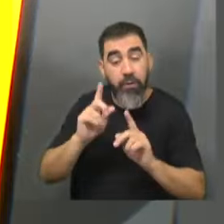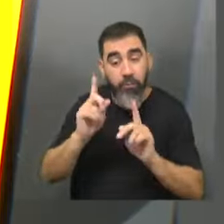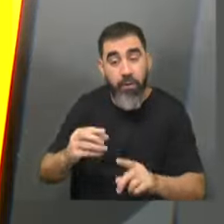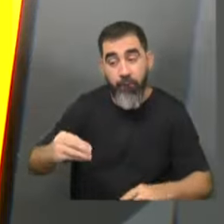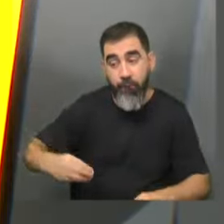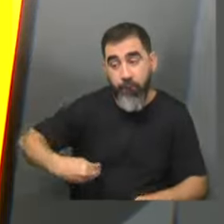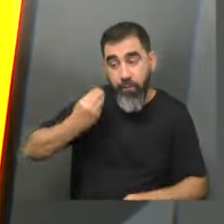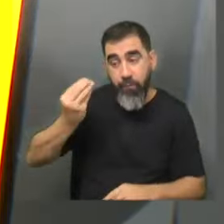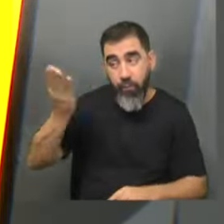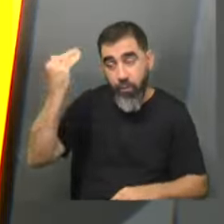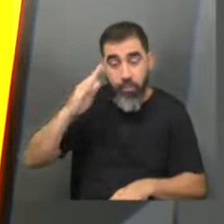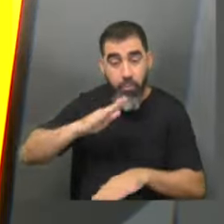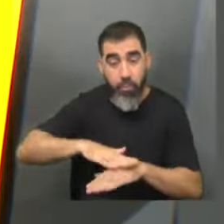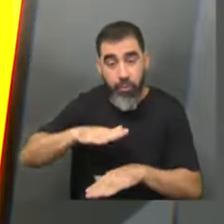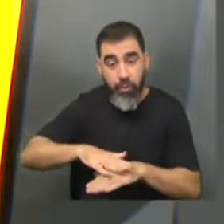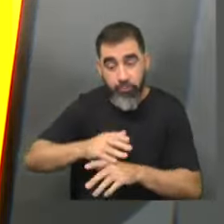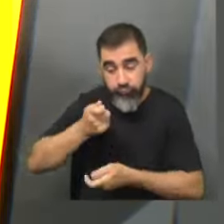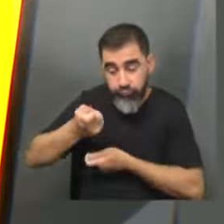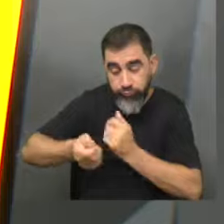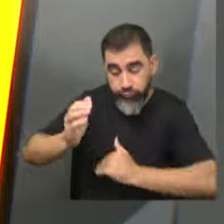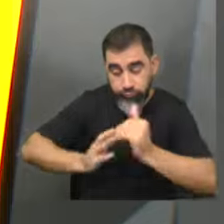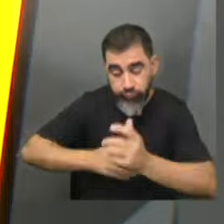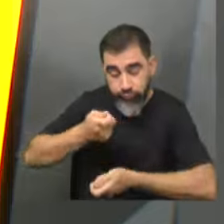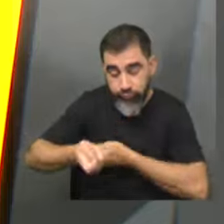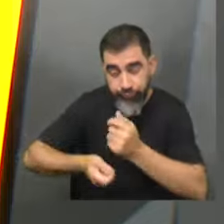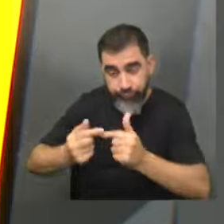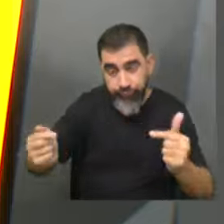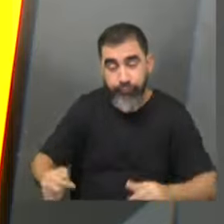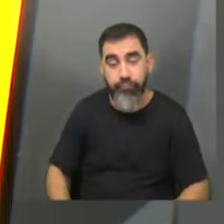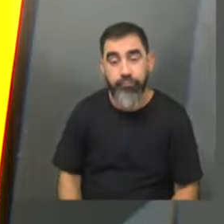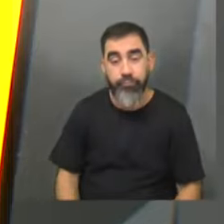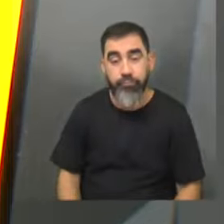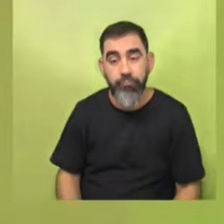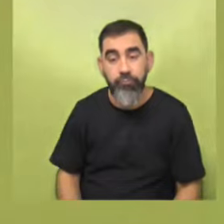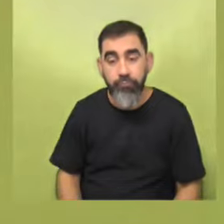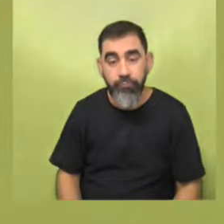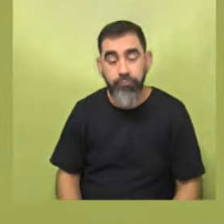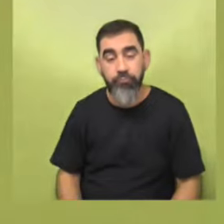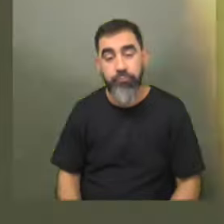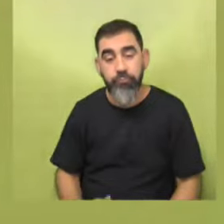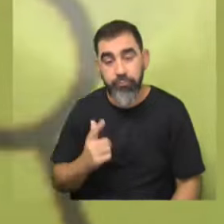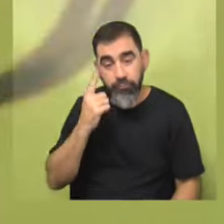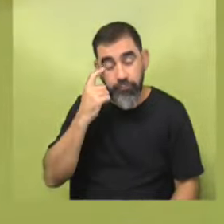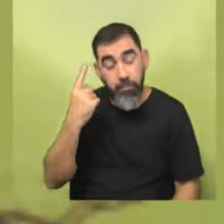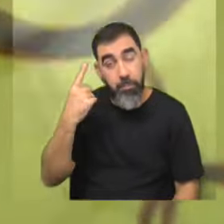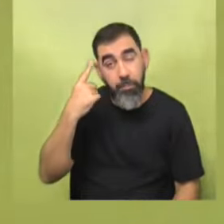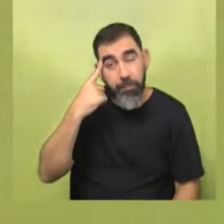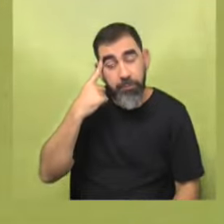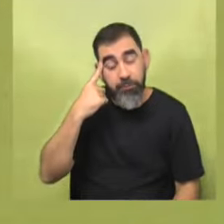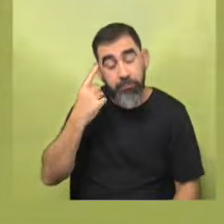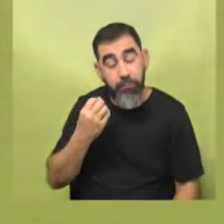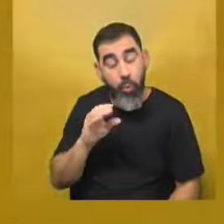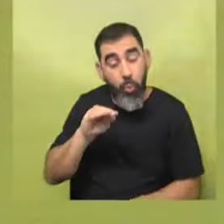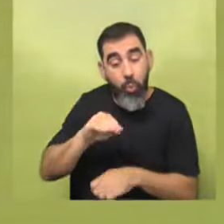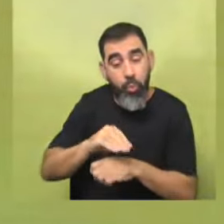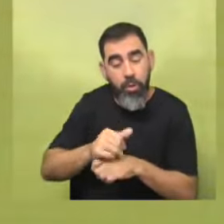estaban vivos en esa época y fueron los que construyeron justamente los cementerios. Está bueno. No, estaba pensando, es una de las expresiones